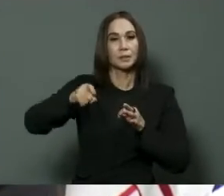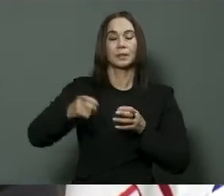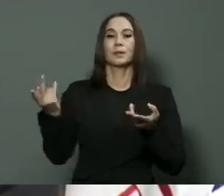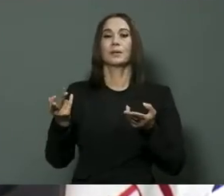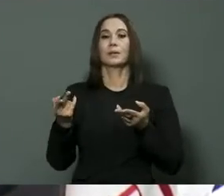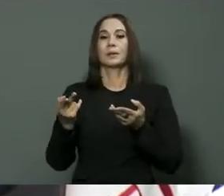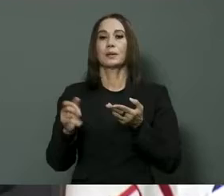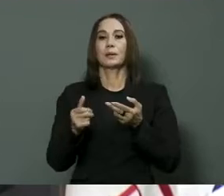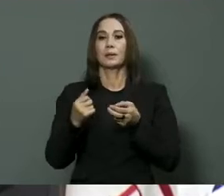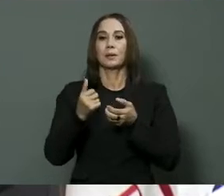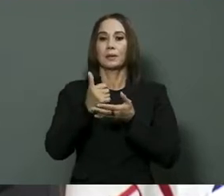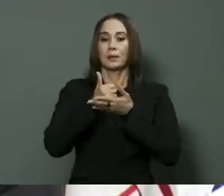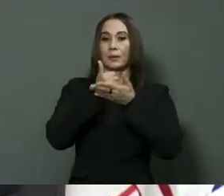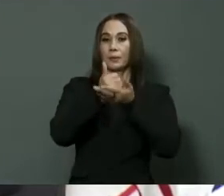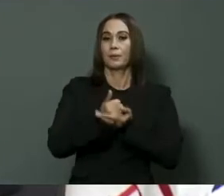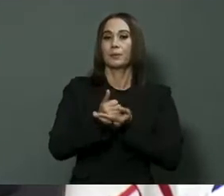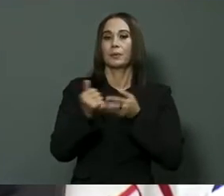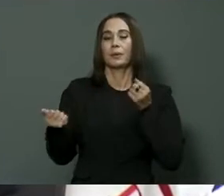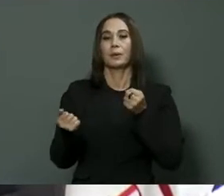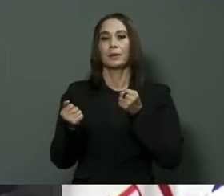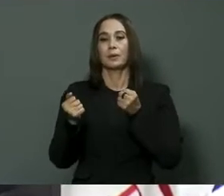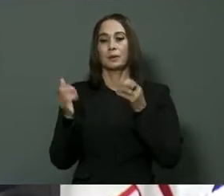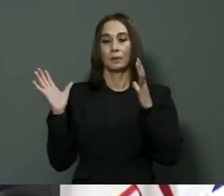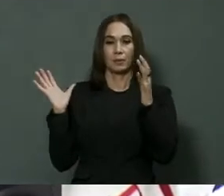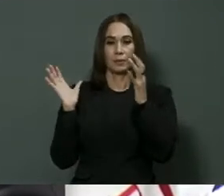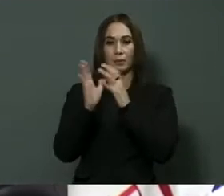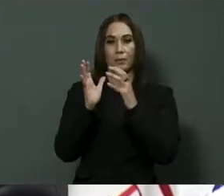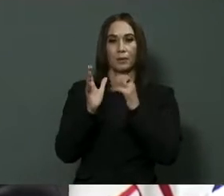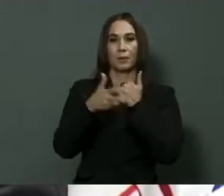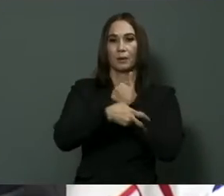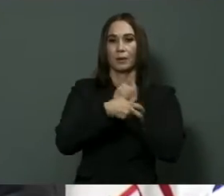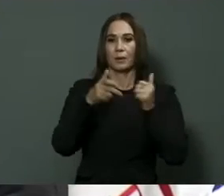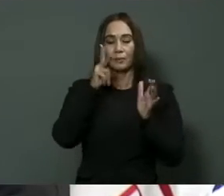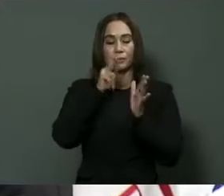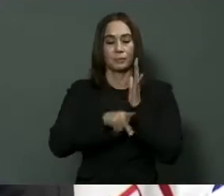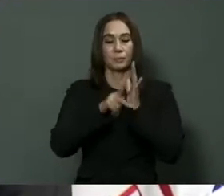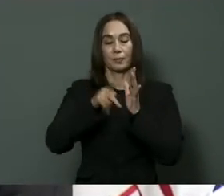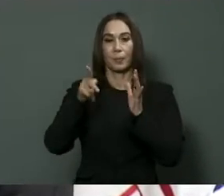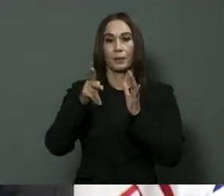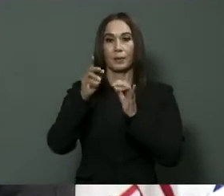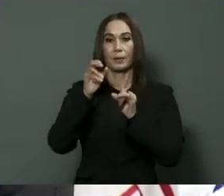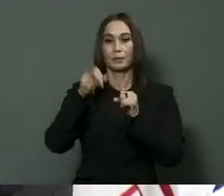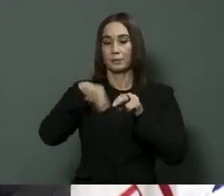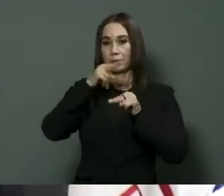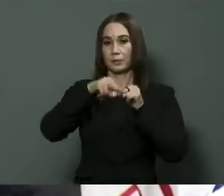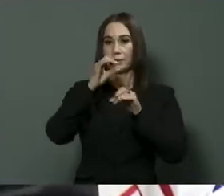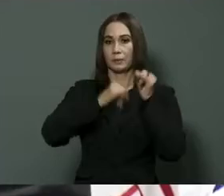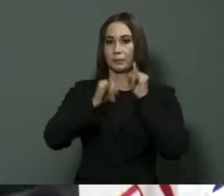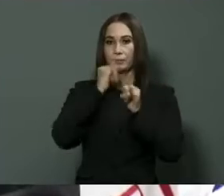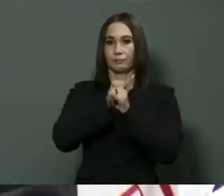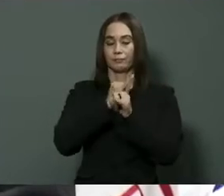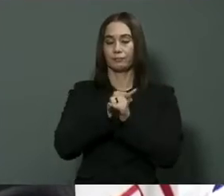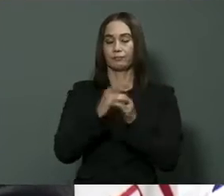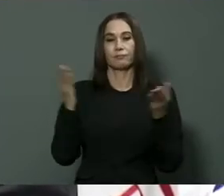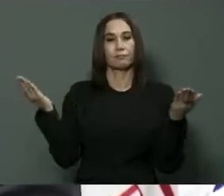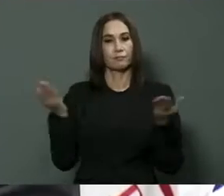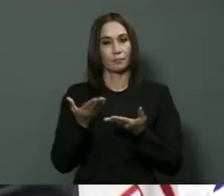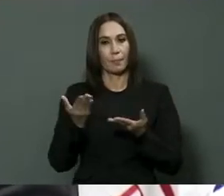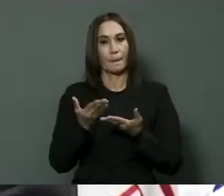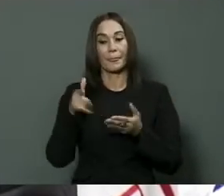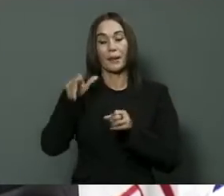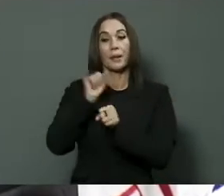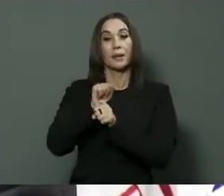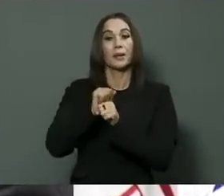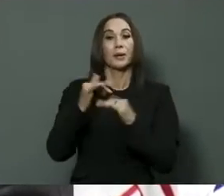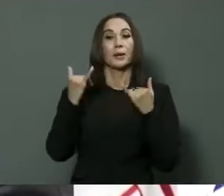acciones contundentes en torno a lo que es la lucha contra el tráfico, tanto nacional como internacional. Que esas acciones que estamos